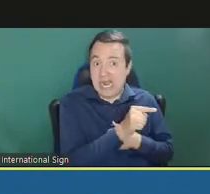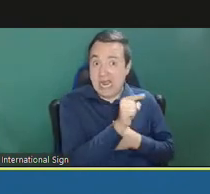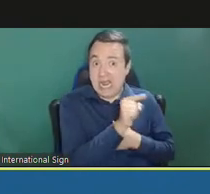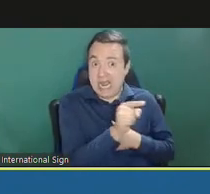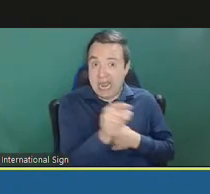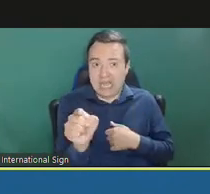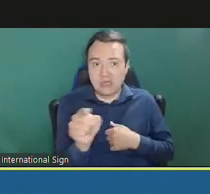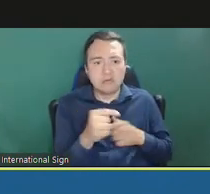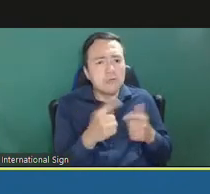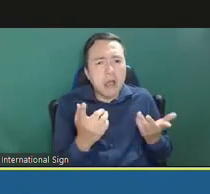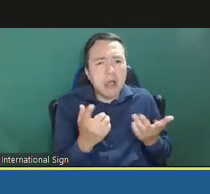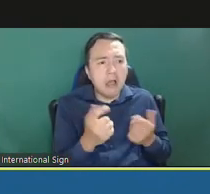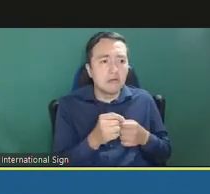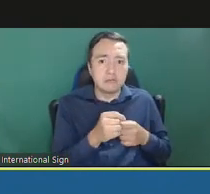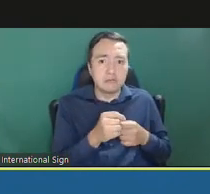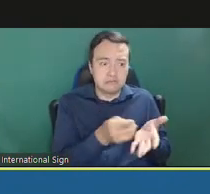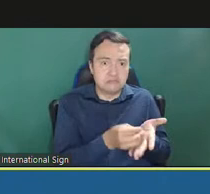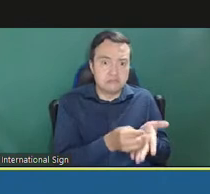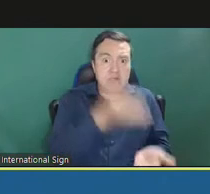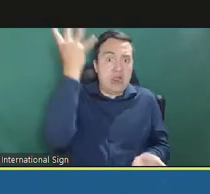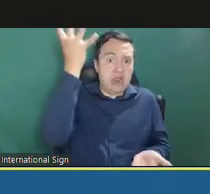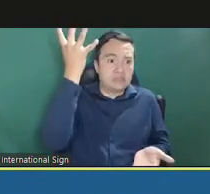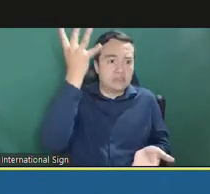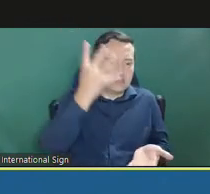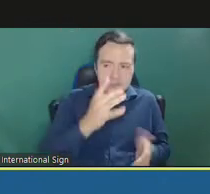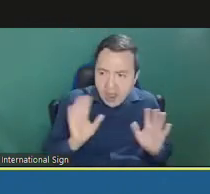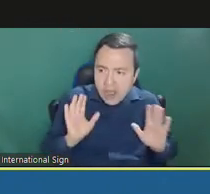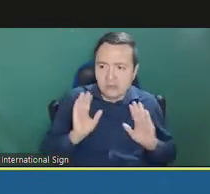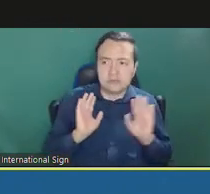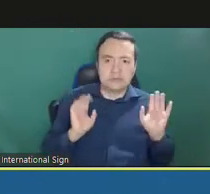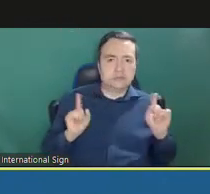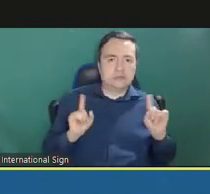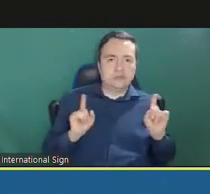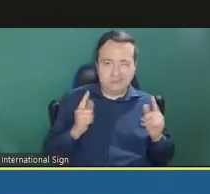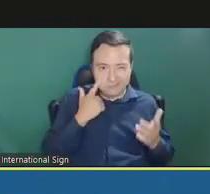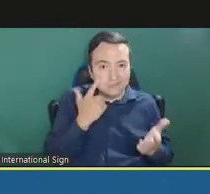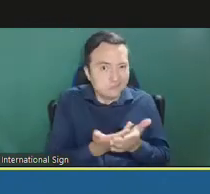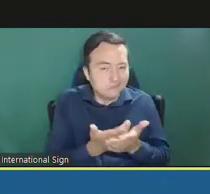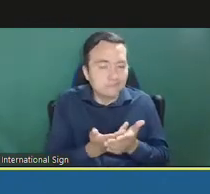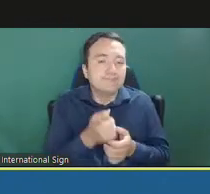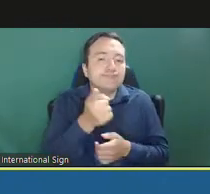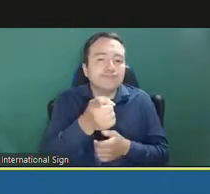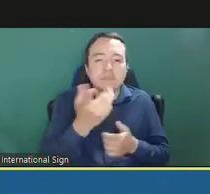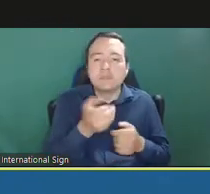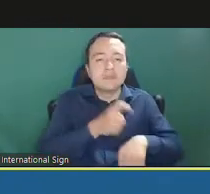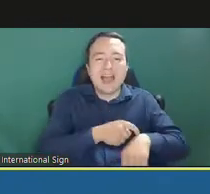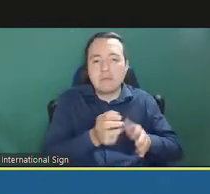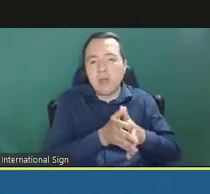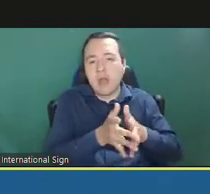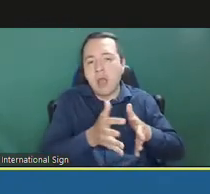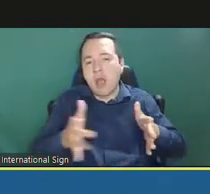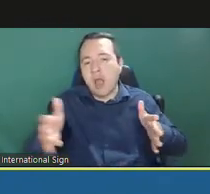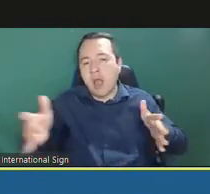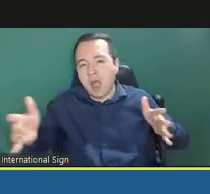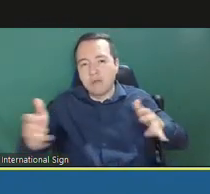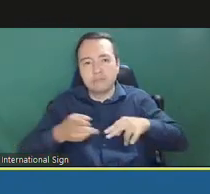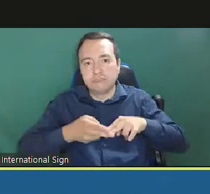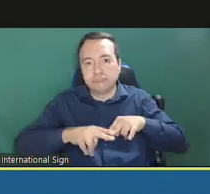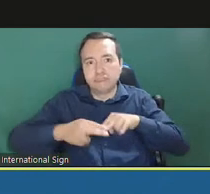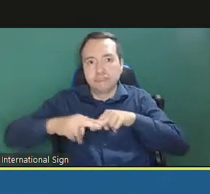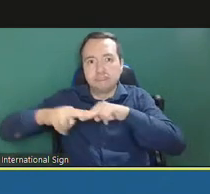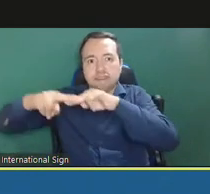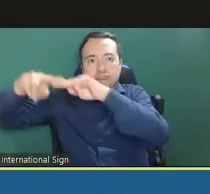impacto real que puede internet a lo largo del tiempo como consecuencia de la inflación y por lo tanto deben de adecuarse hacia arriba